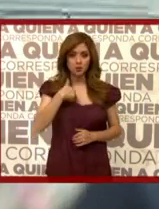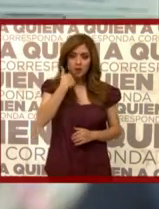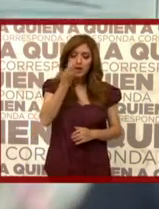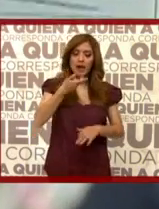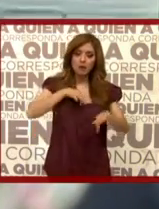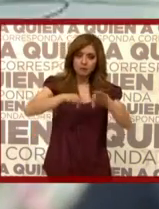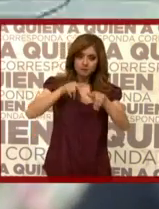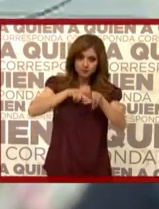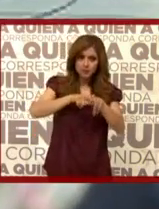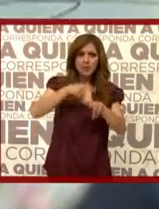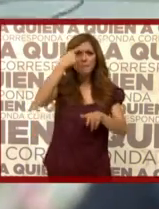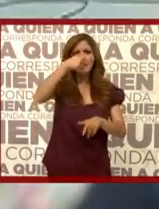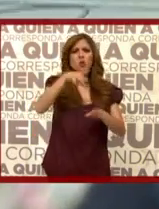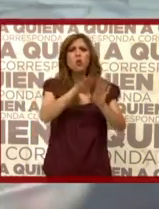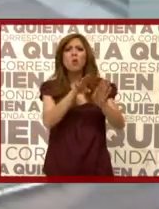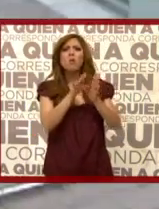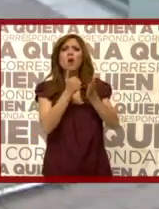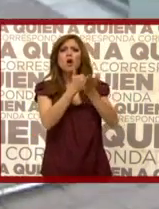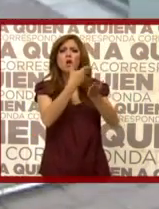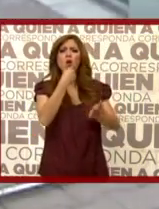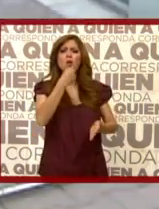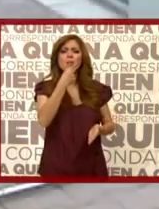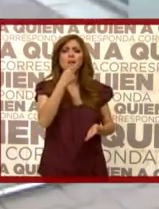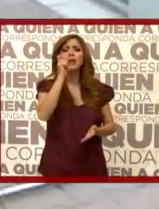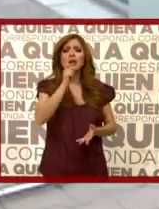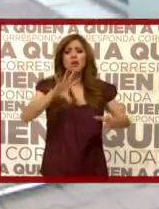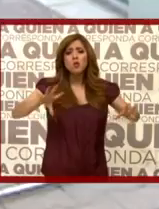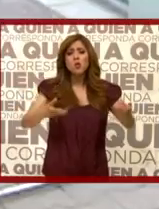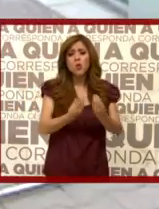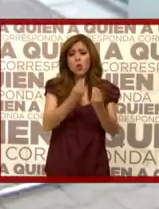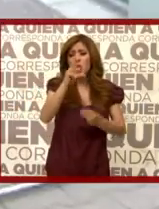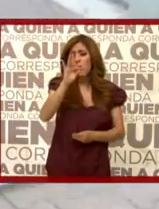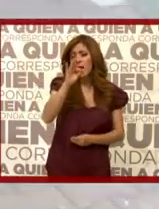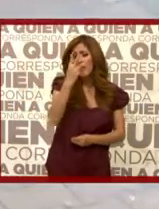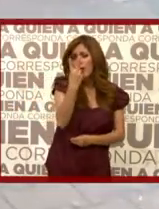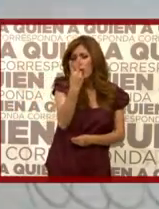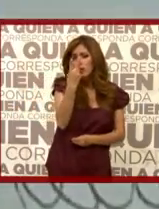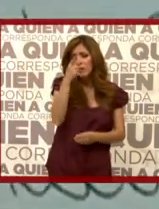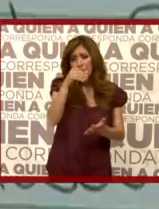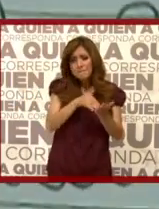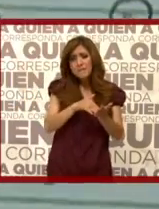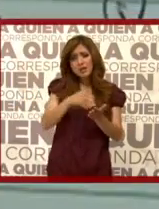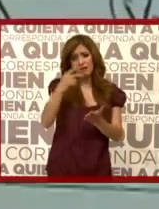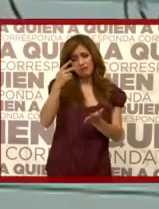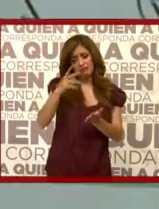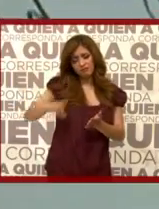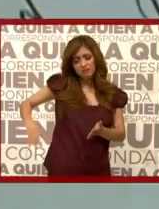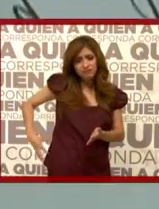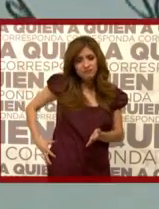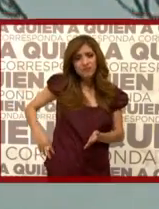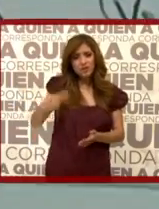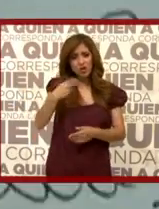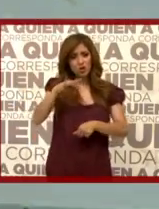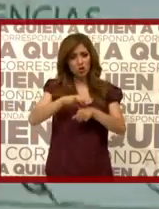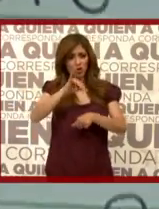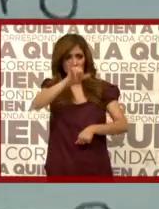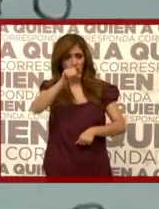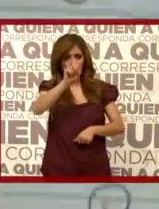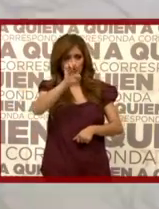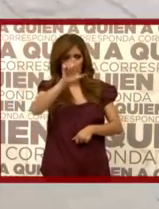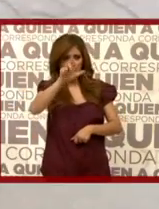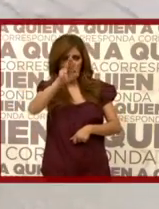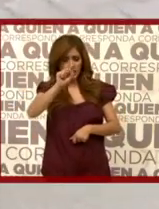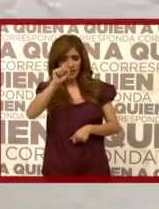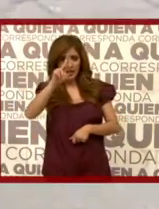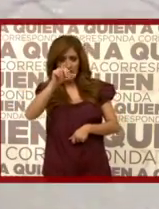Para poder ayudar al señor Francisco Segura con los 42 mil pesos que cuesta la prótesis, es por medio del doctor José Luis Ramos, que desde